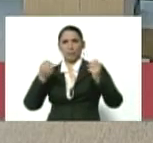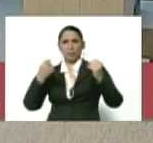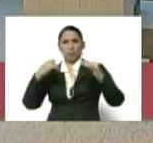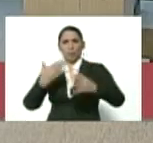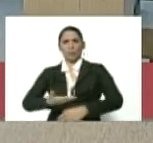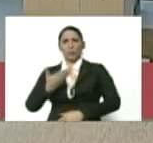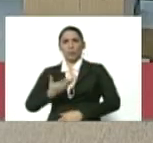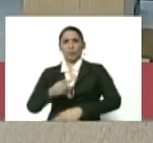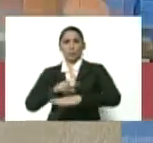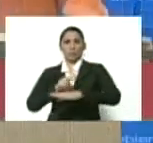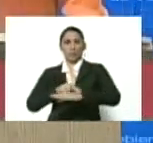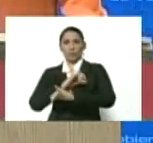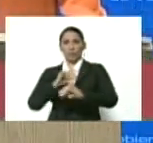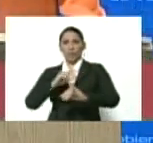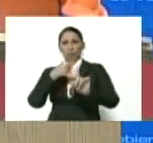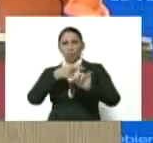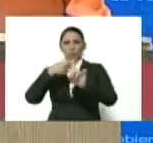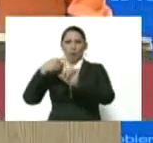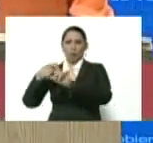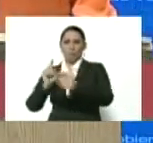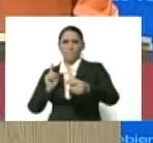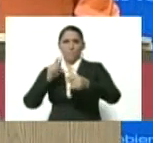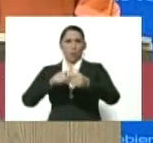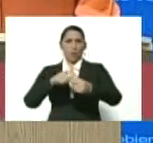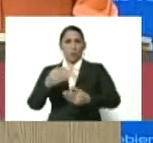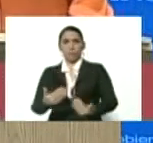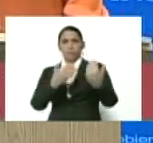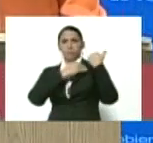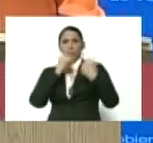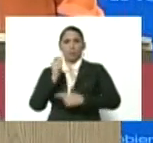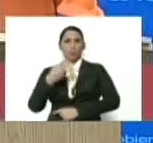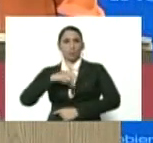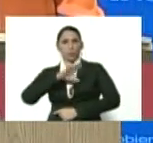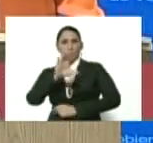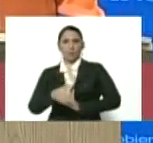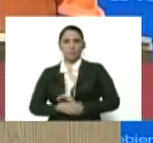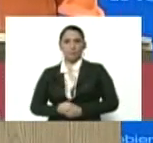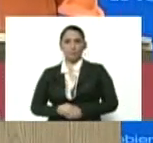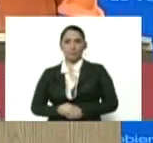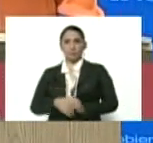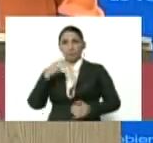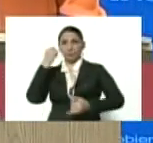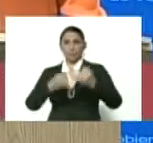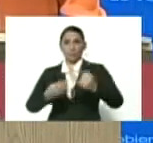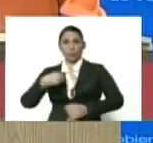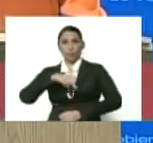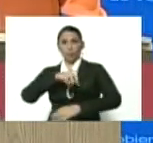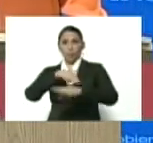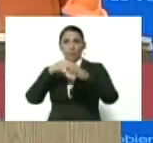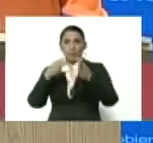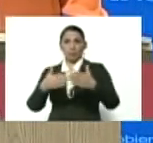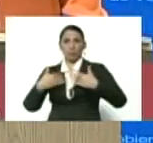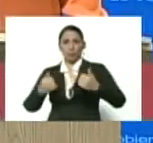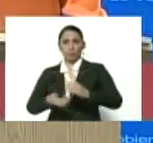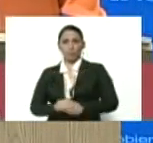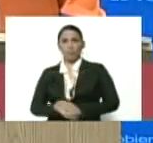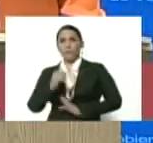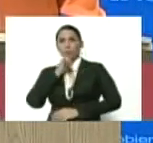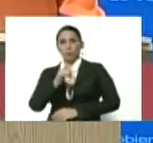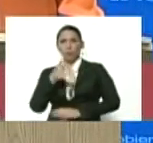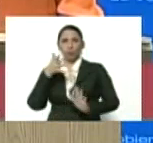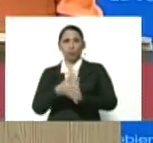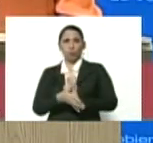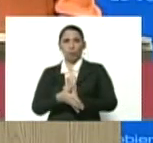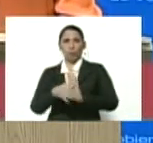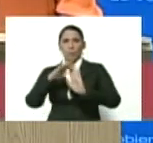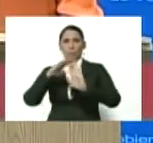importante de médicos que se han sumado a esta tarea en nuestra patria. Finalmente, nuestro ministro informó con